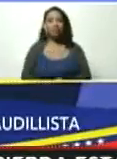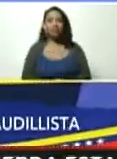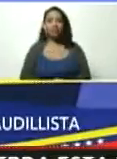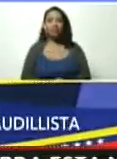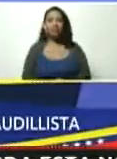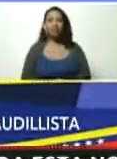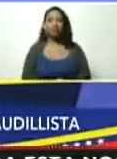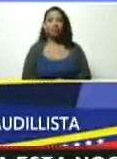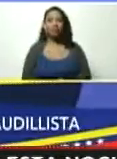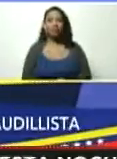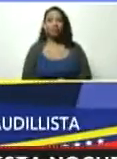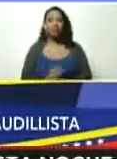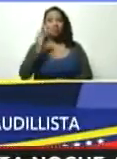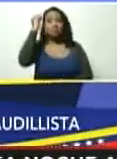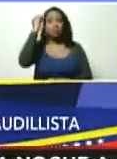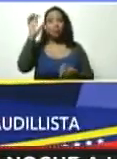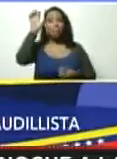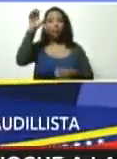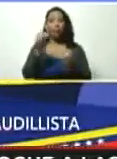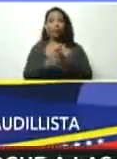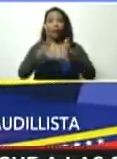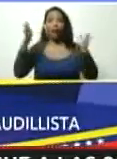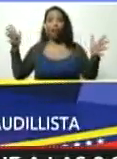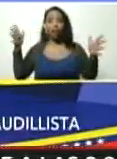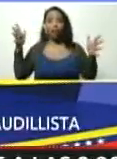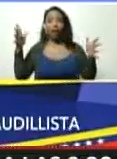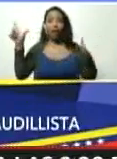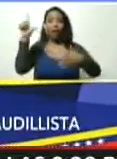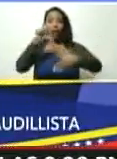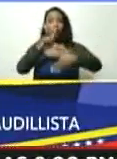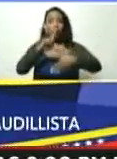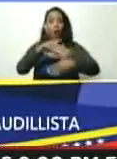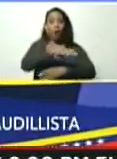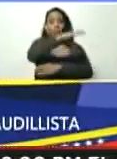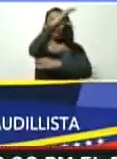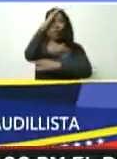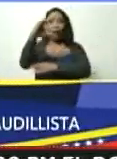sembrar pensando en la patria grande, latinoamericana y caribeña.